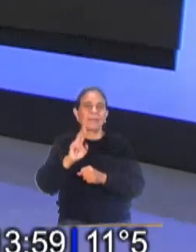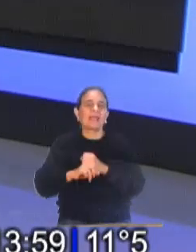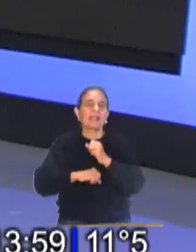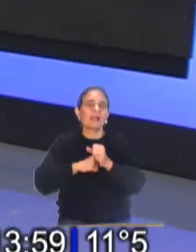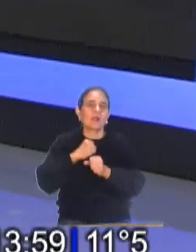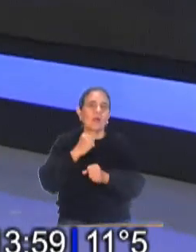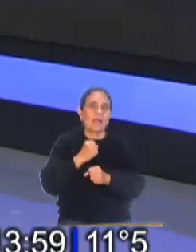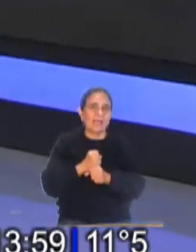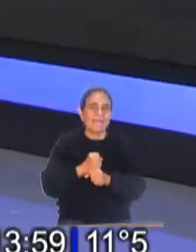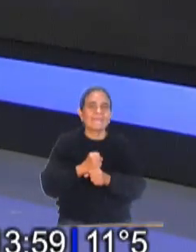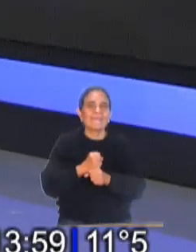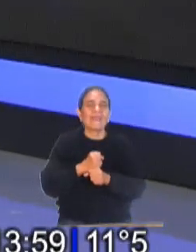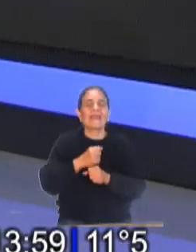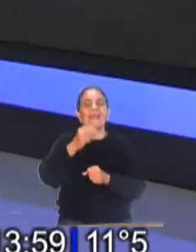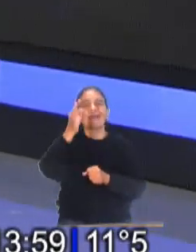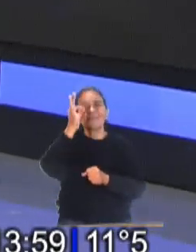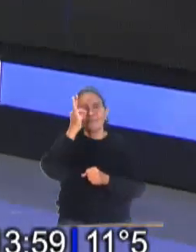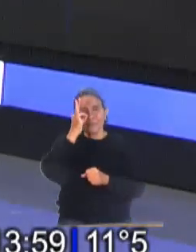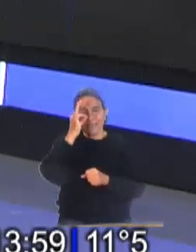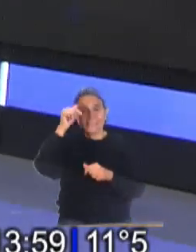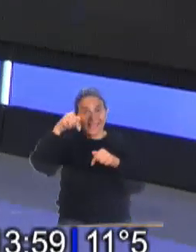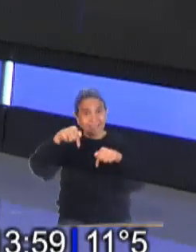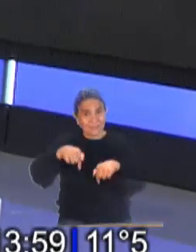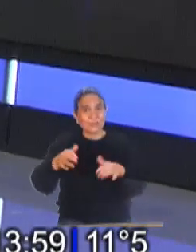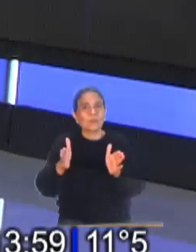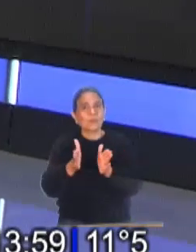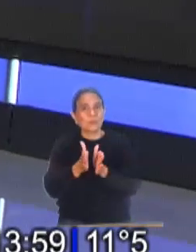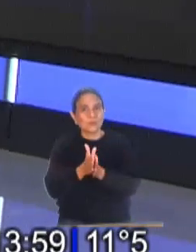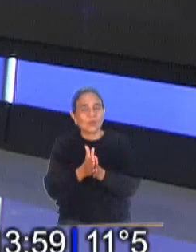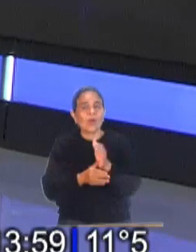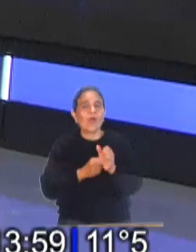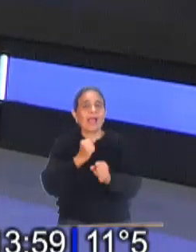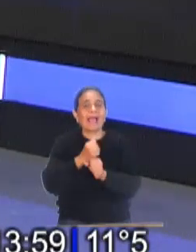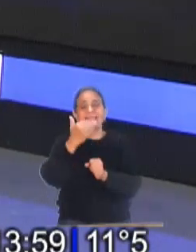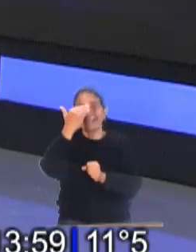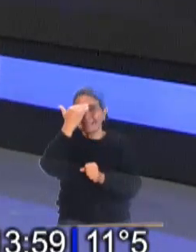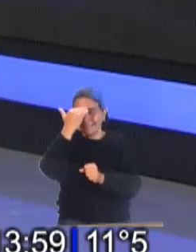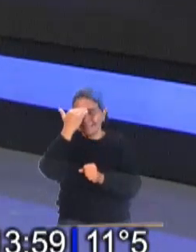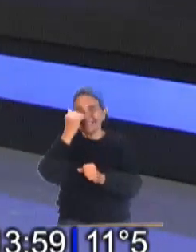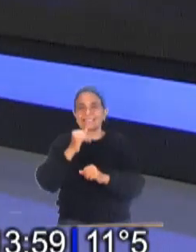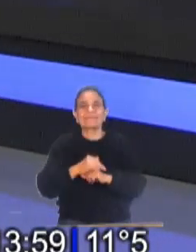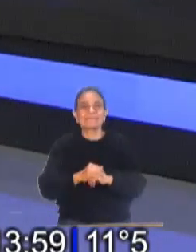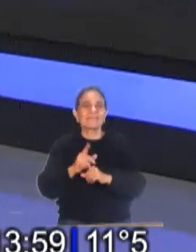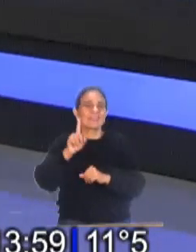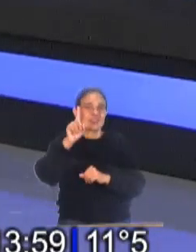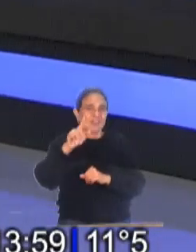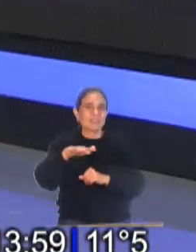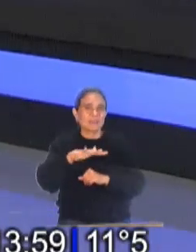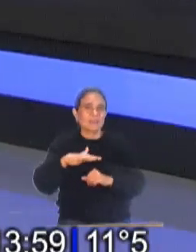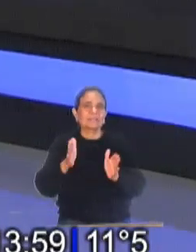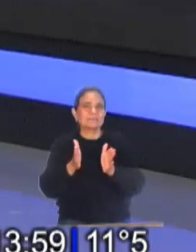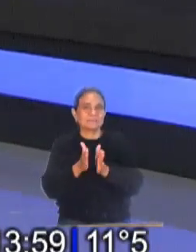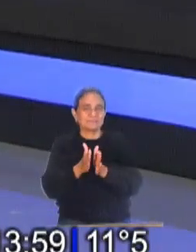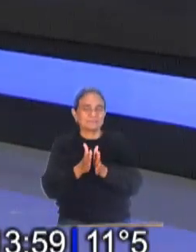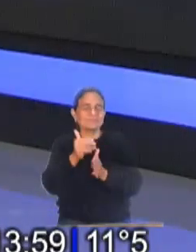hoy se esperan 20 grados de máxima. Sur provincial, localidad de Unión, 15 grados de máxima. Y el norte provincial,